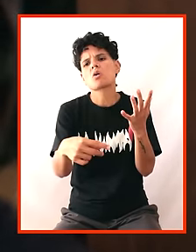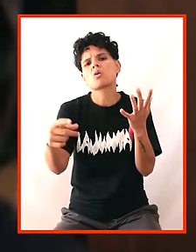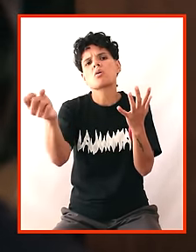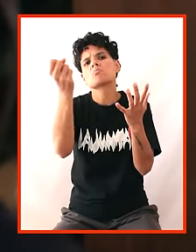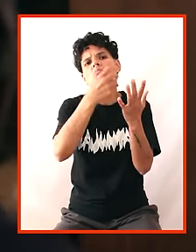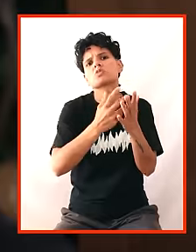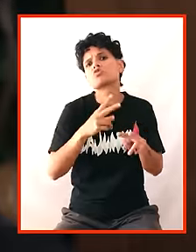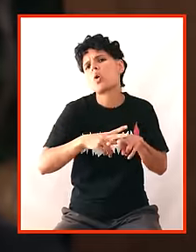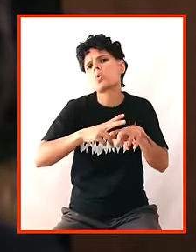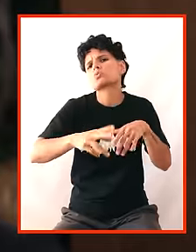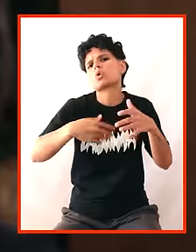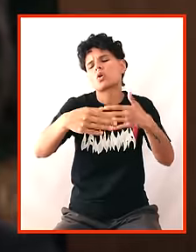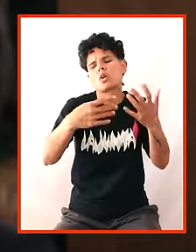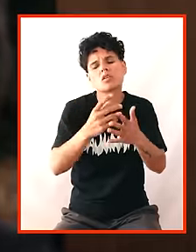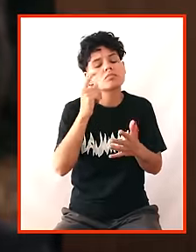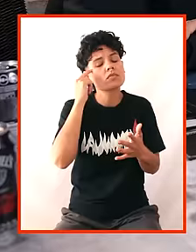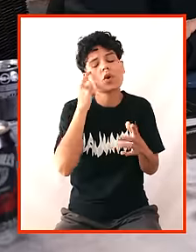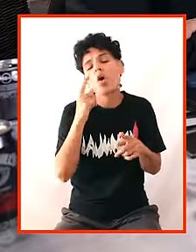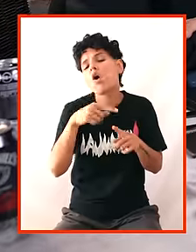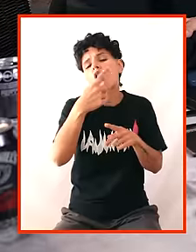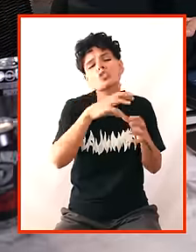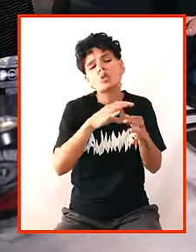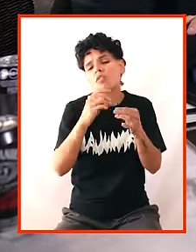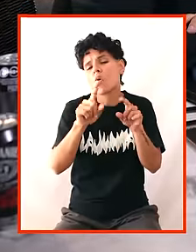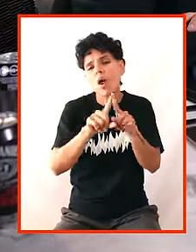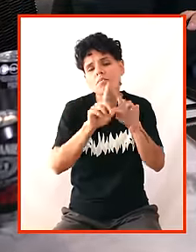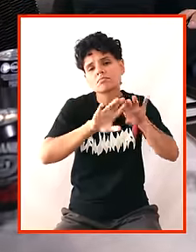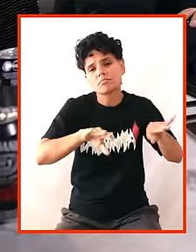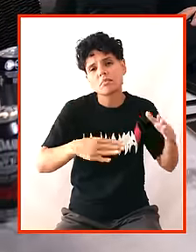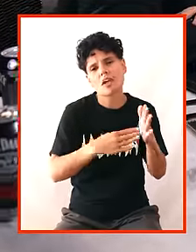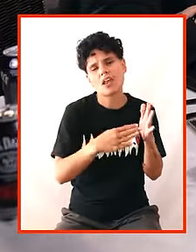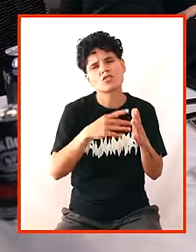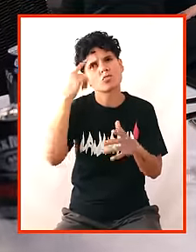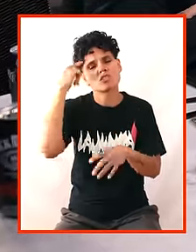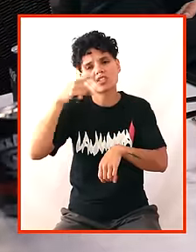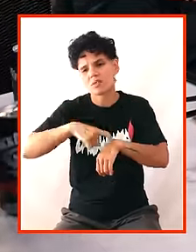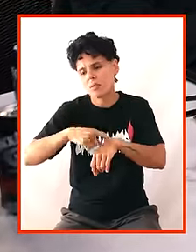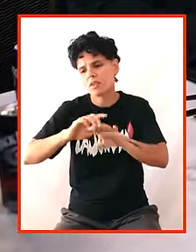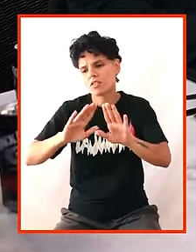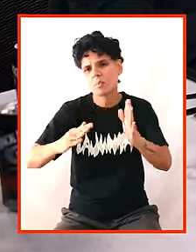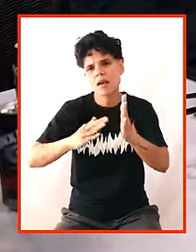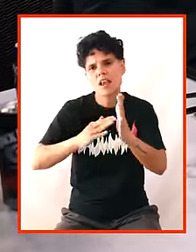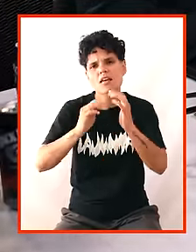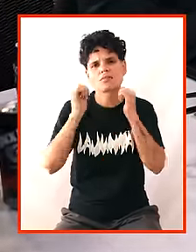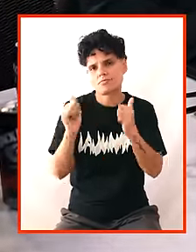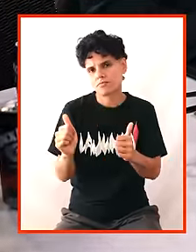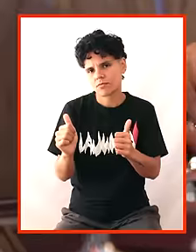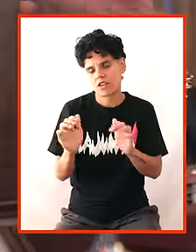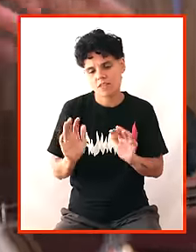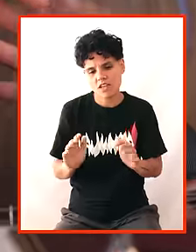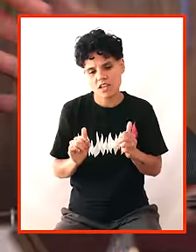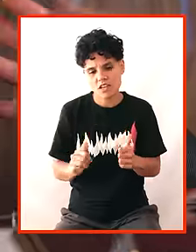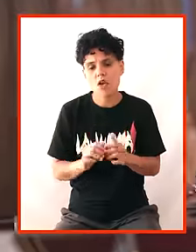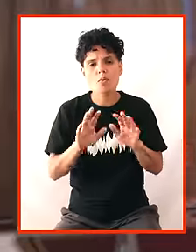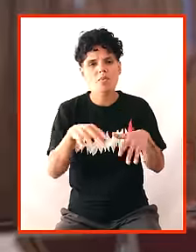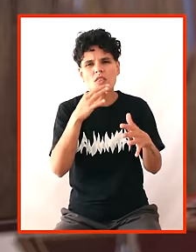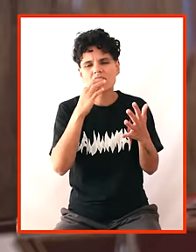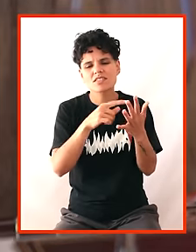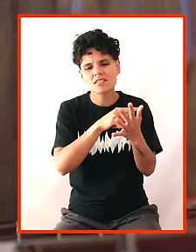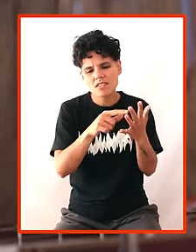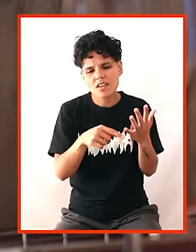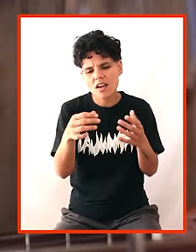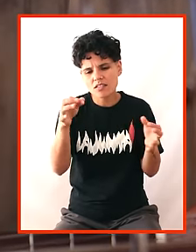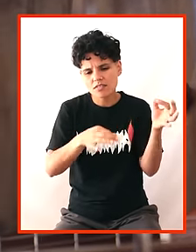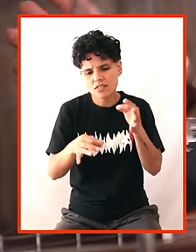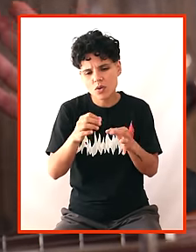que fue el momento adecuado para tomar ese descanso. Como dice Francisco, en varias etapas, o Mauricio decía, ya hemos dicho varias veces, como